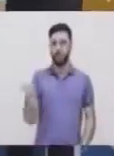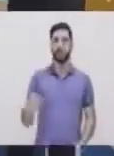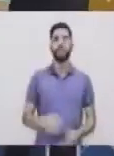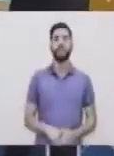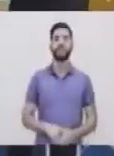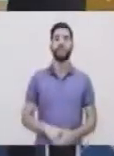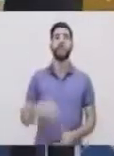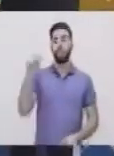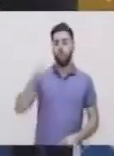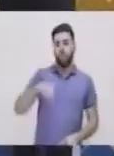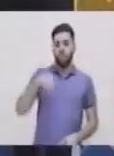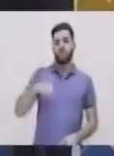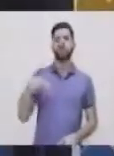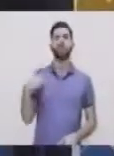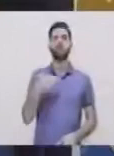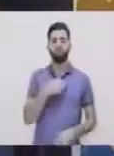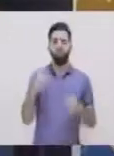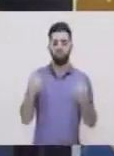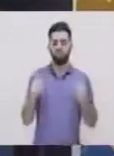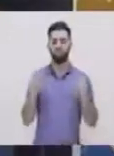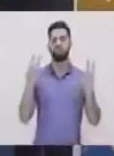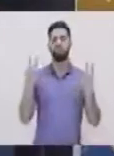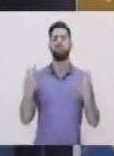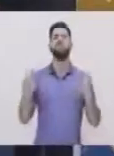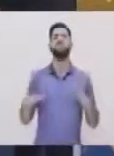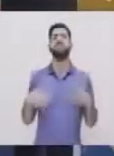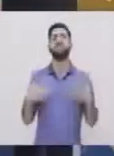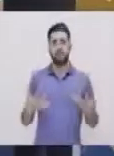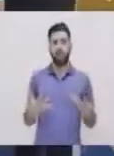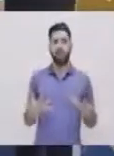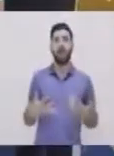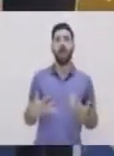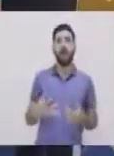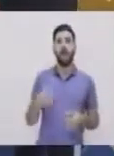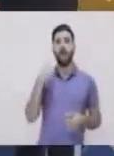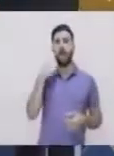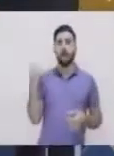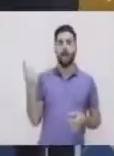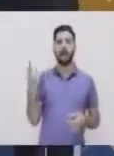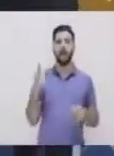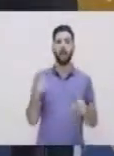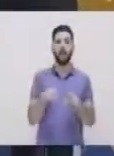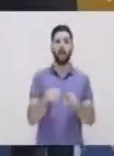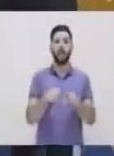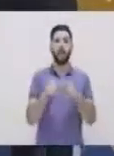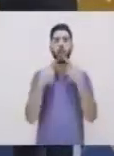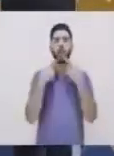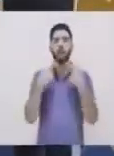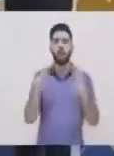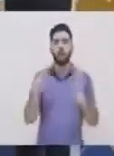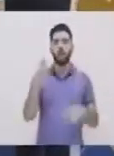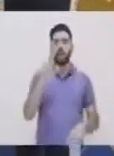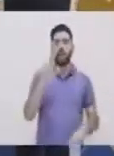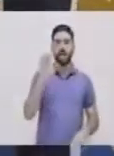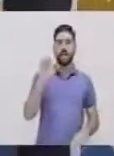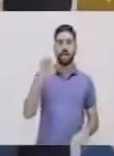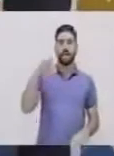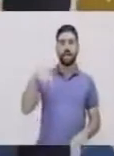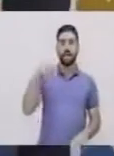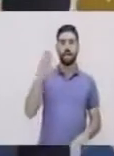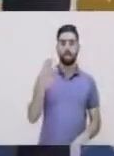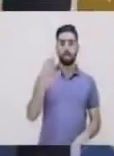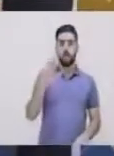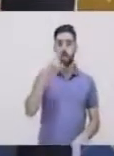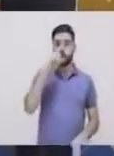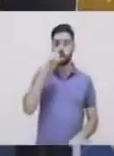acompañan. Hoy vamos a estudiar un texto que es el reportaje. Pero antes de iniciar de lleno con el tema, me gustaría